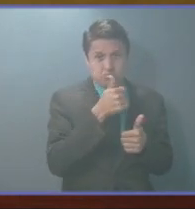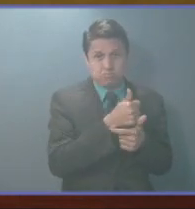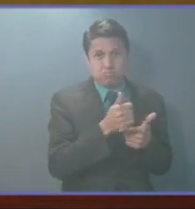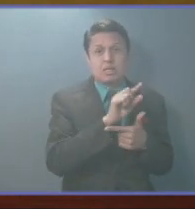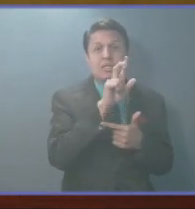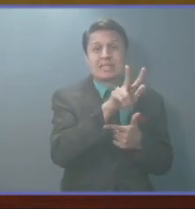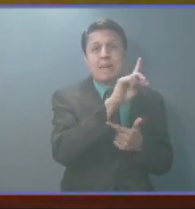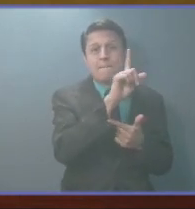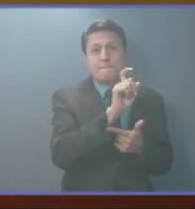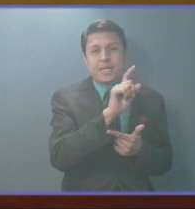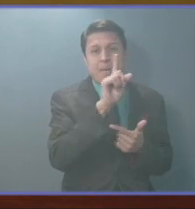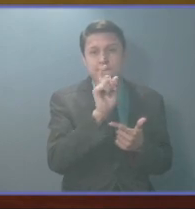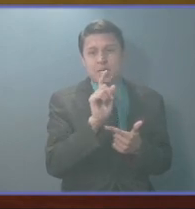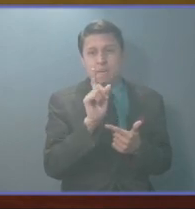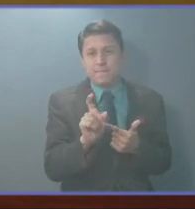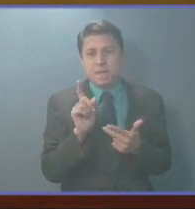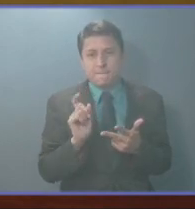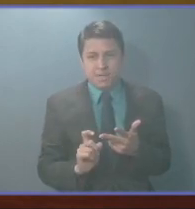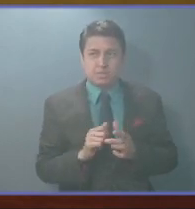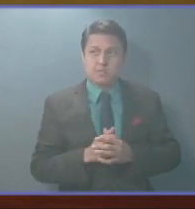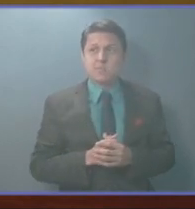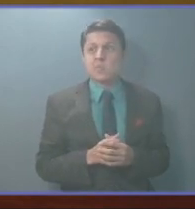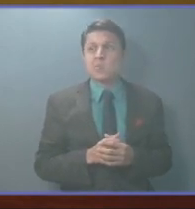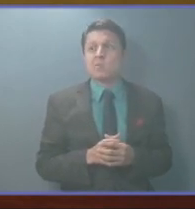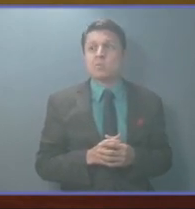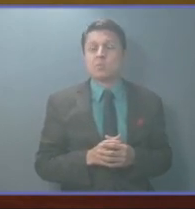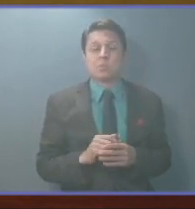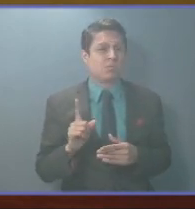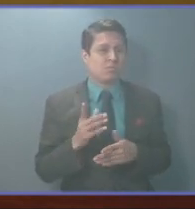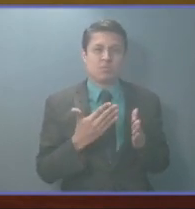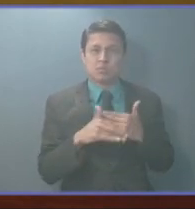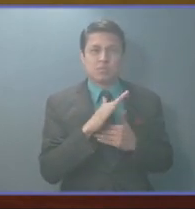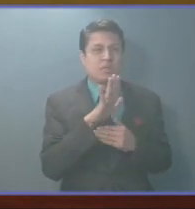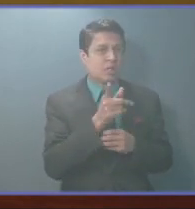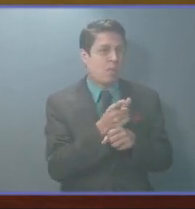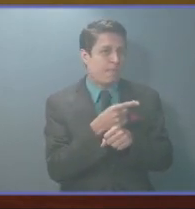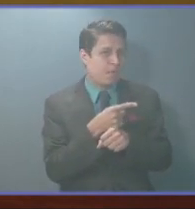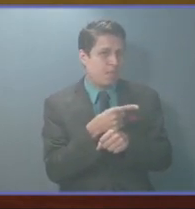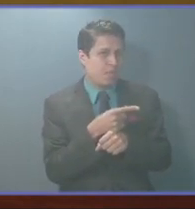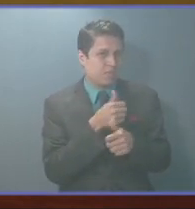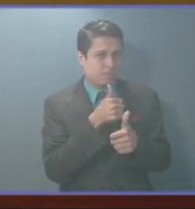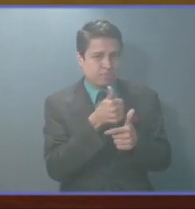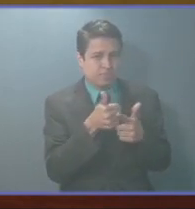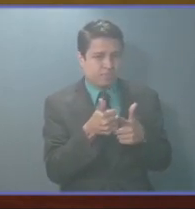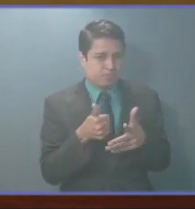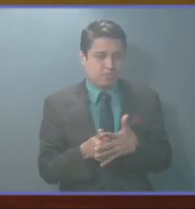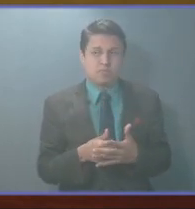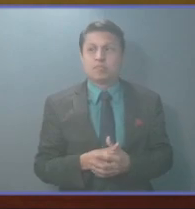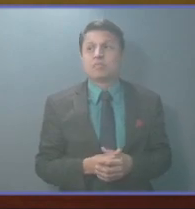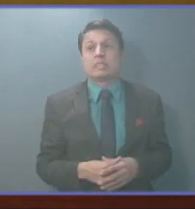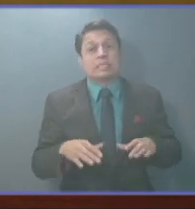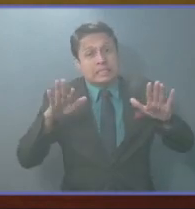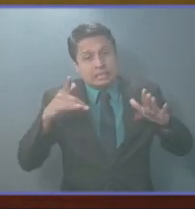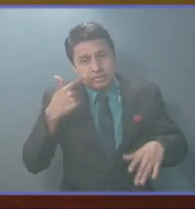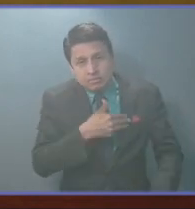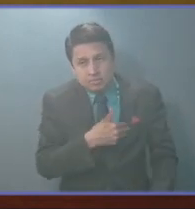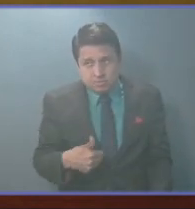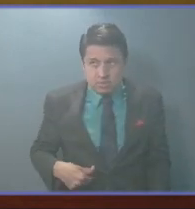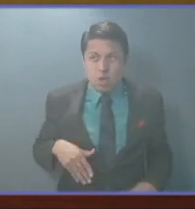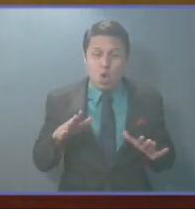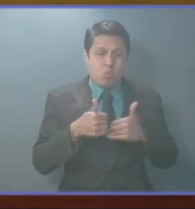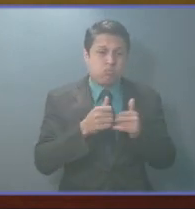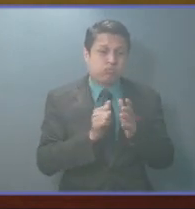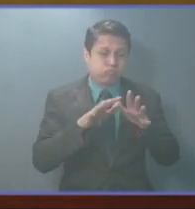grupo parlamentario por cada pregunta, sin exceder de 5 minutos cada una, salvo que el presidente o el